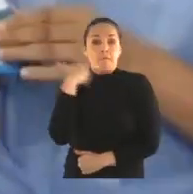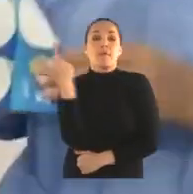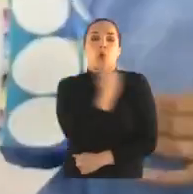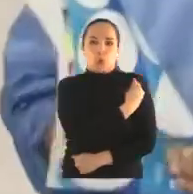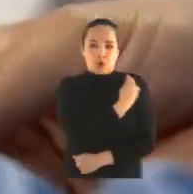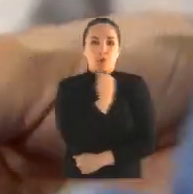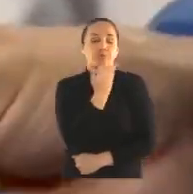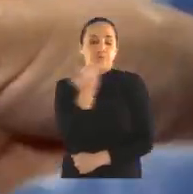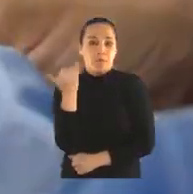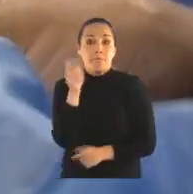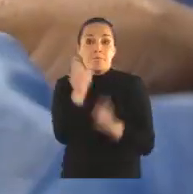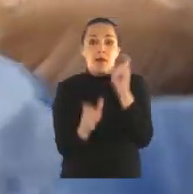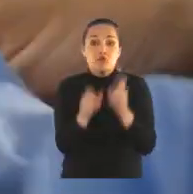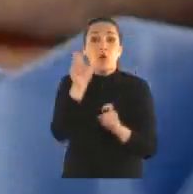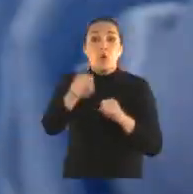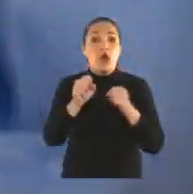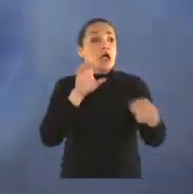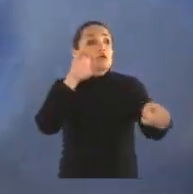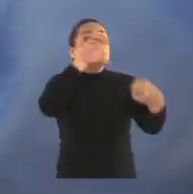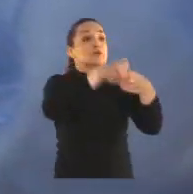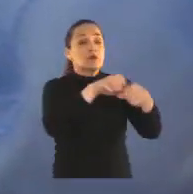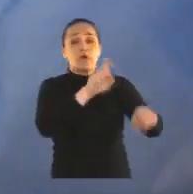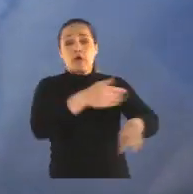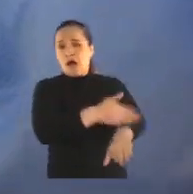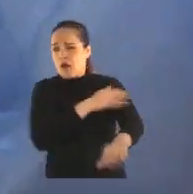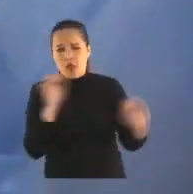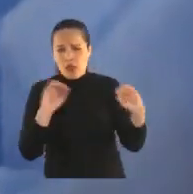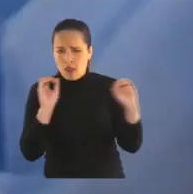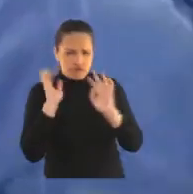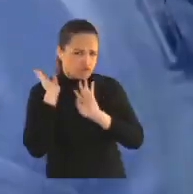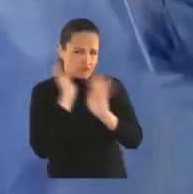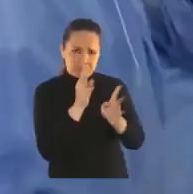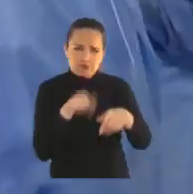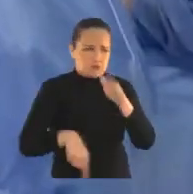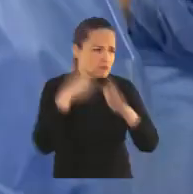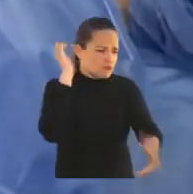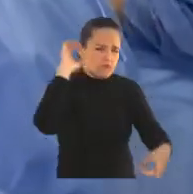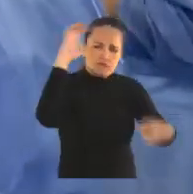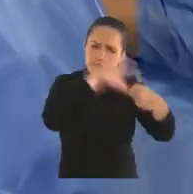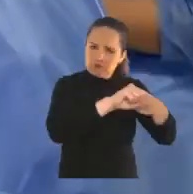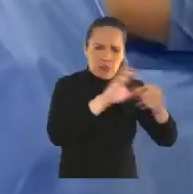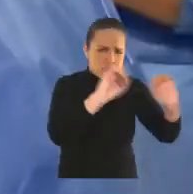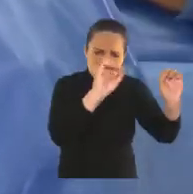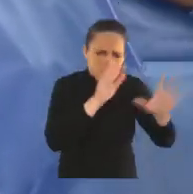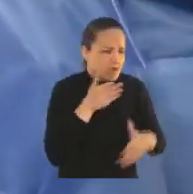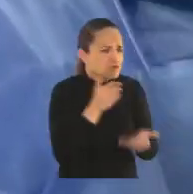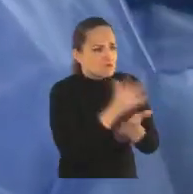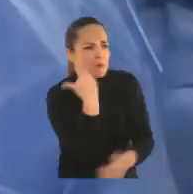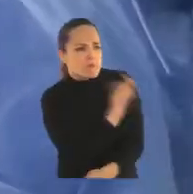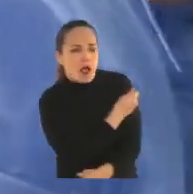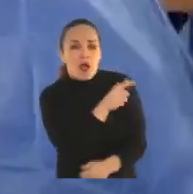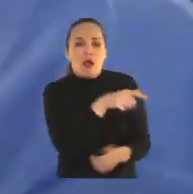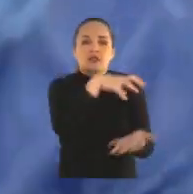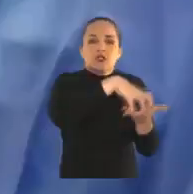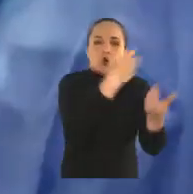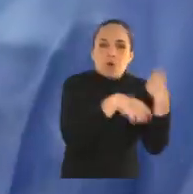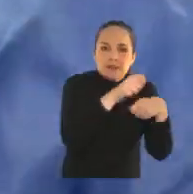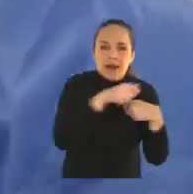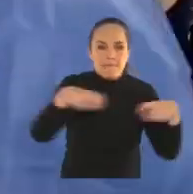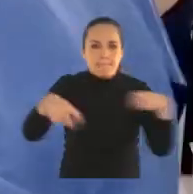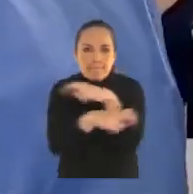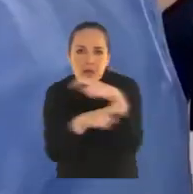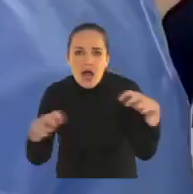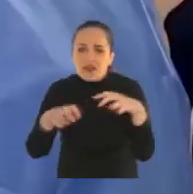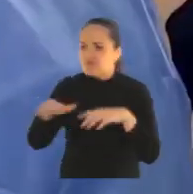podrán acercarse sin asentamiento previo a todos los puntos que se han habilitado en parques estadios y centros comerciales de la ciudad para iniciar o